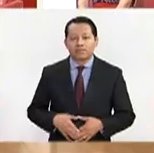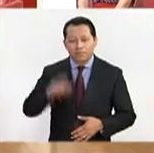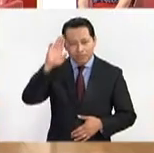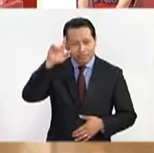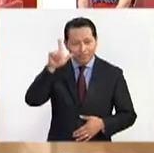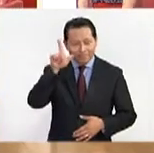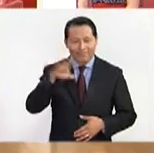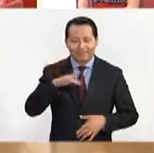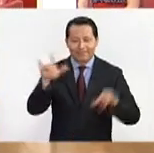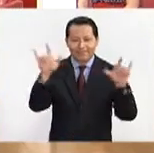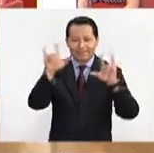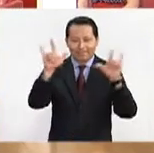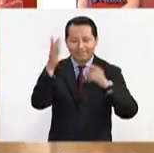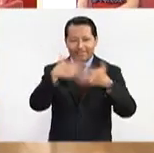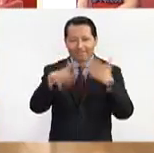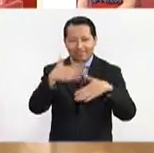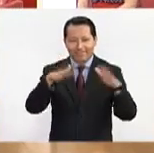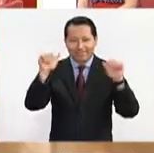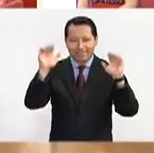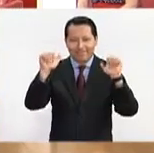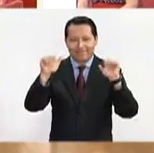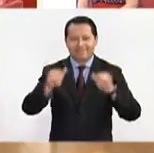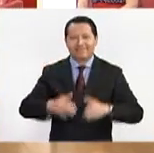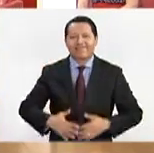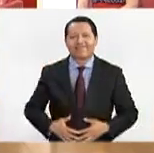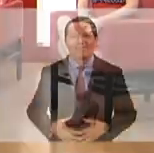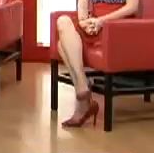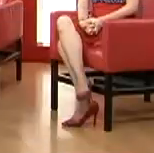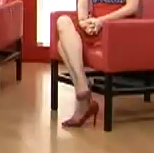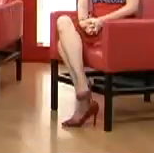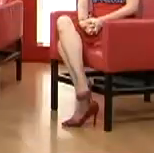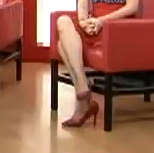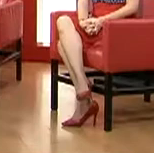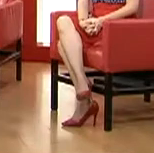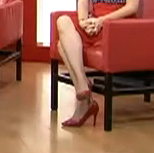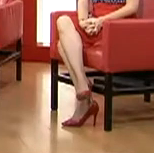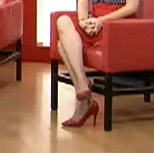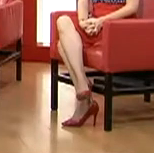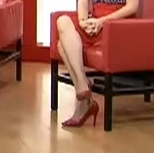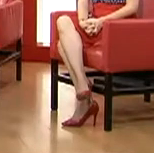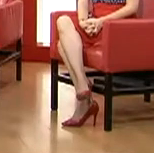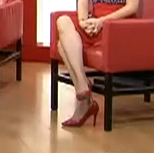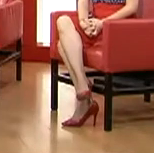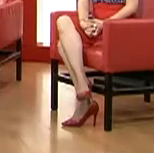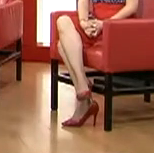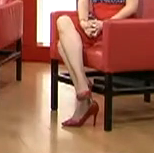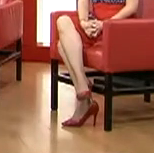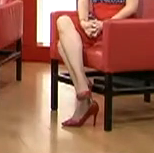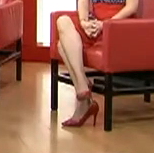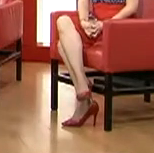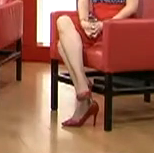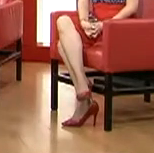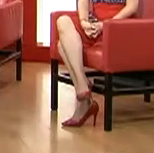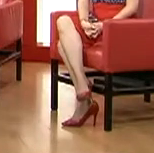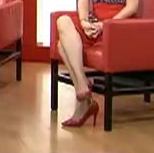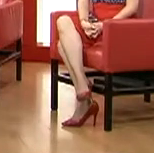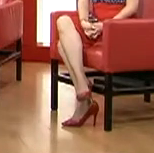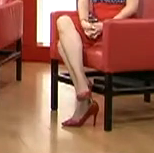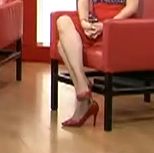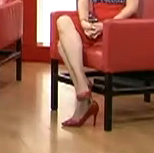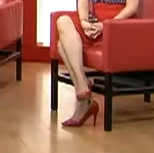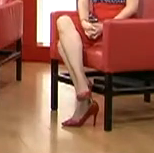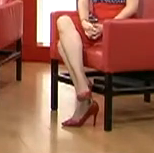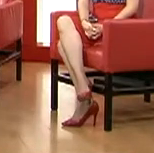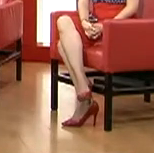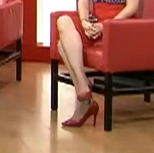de las señas. A todos ustedes, por supuesto, también gracias. Pero sobre todo a usted que nos hace el favor de vernos. Este es un esfuerzo informativo